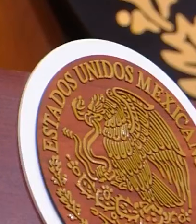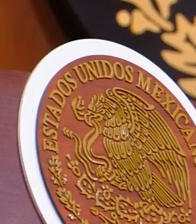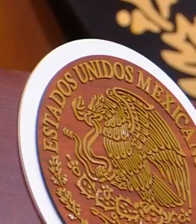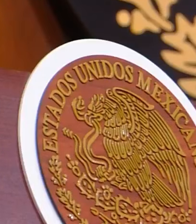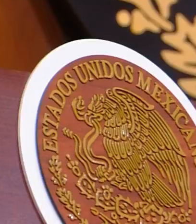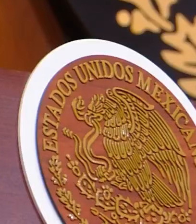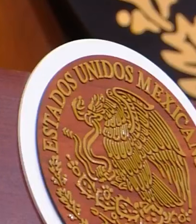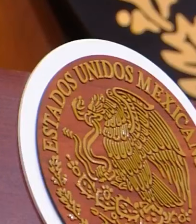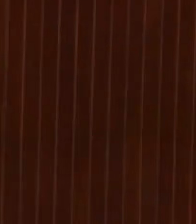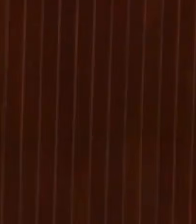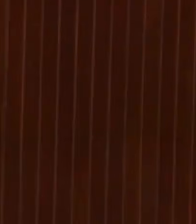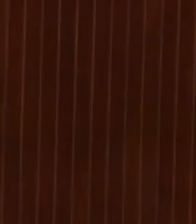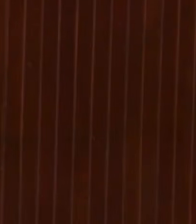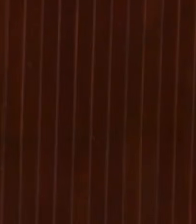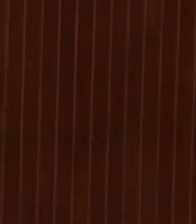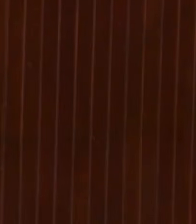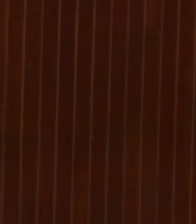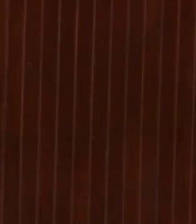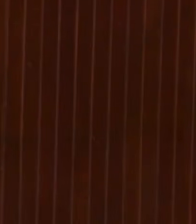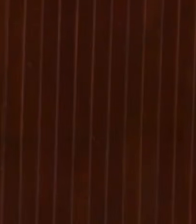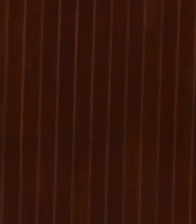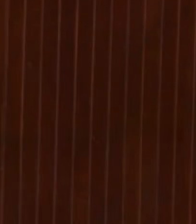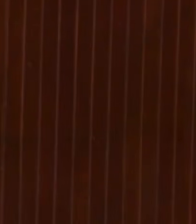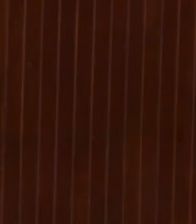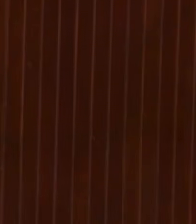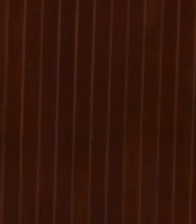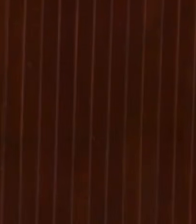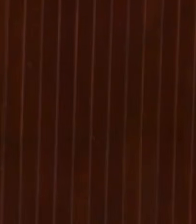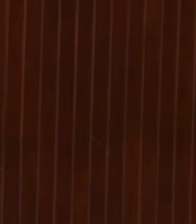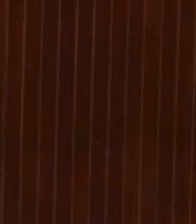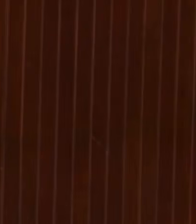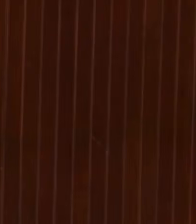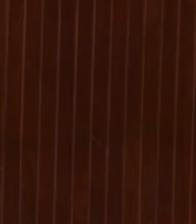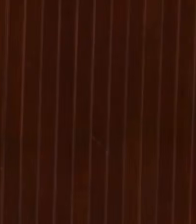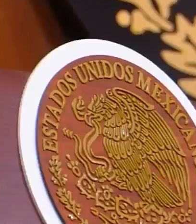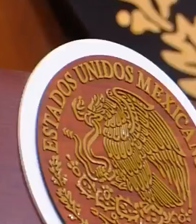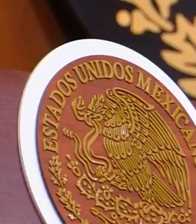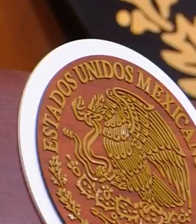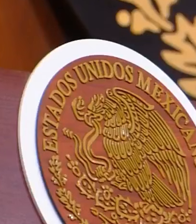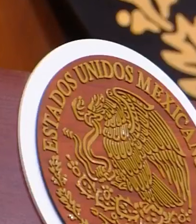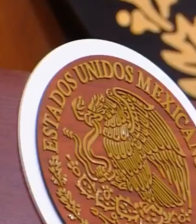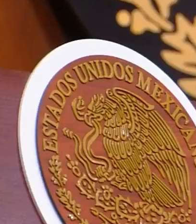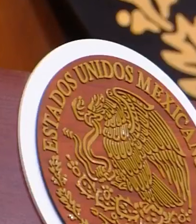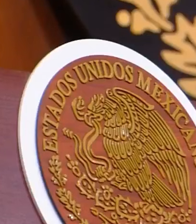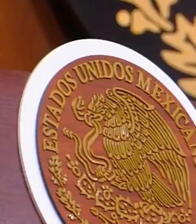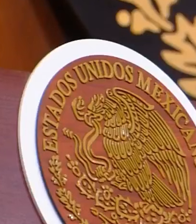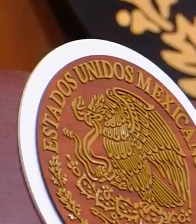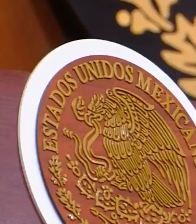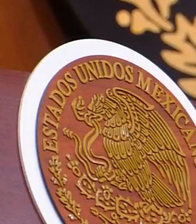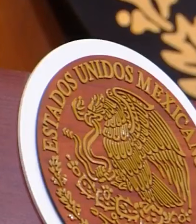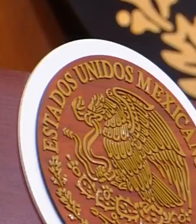justicia social para la que tantas y tantos entregaron su vida. Porque aunque